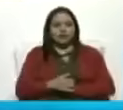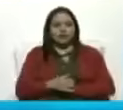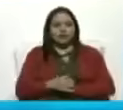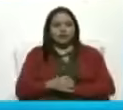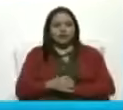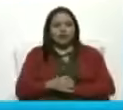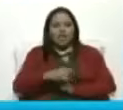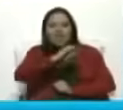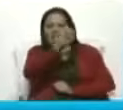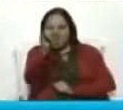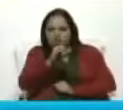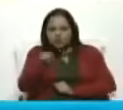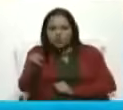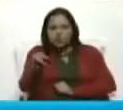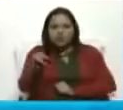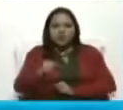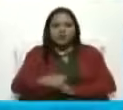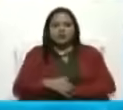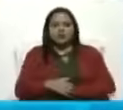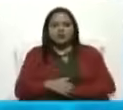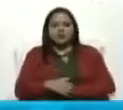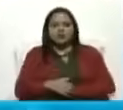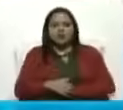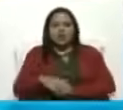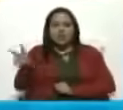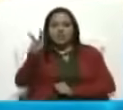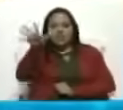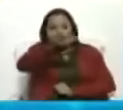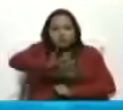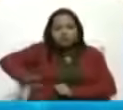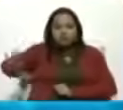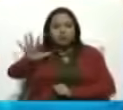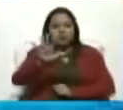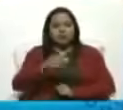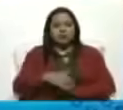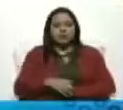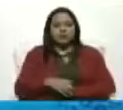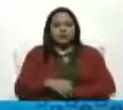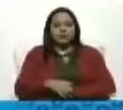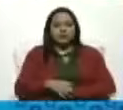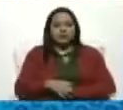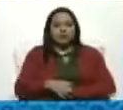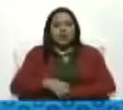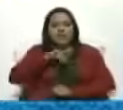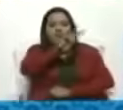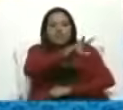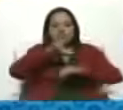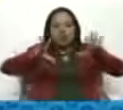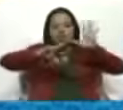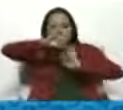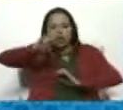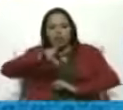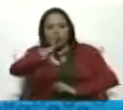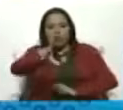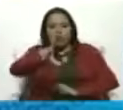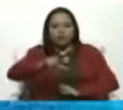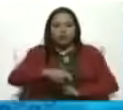El Zulia y Venezuela, el 28 de julio